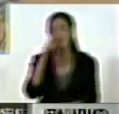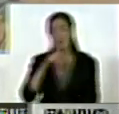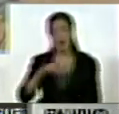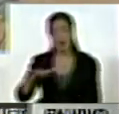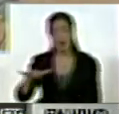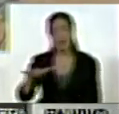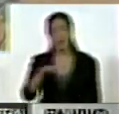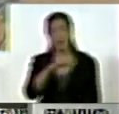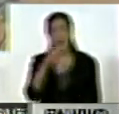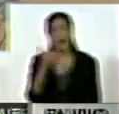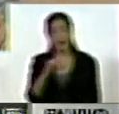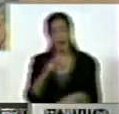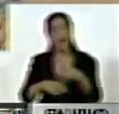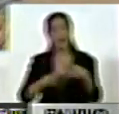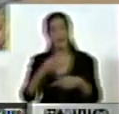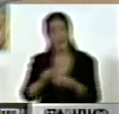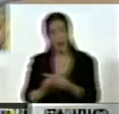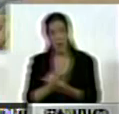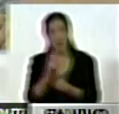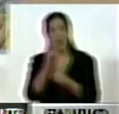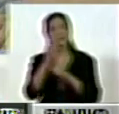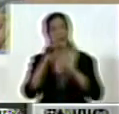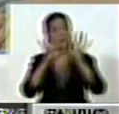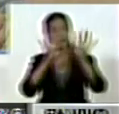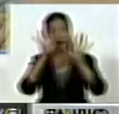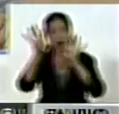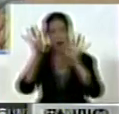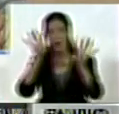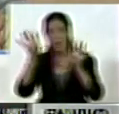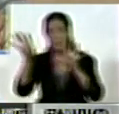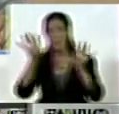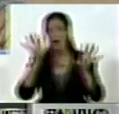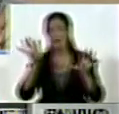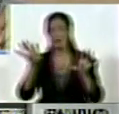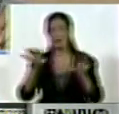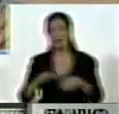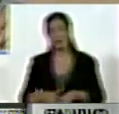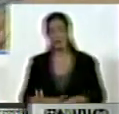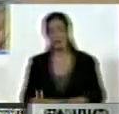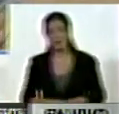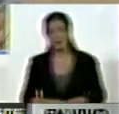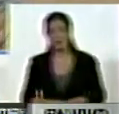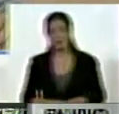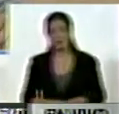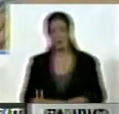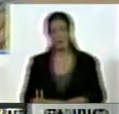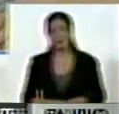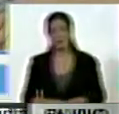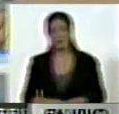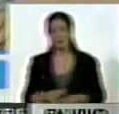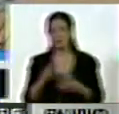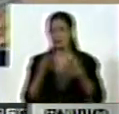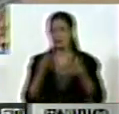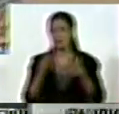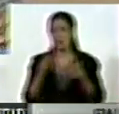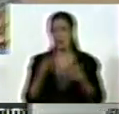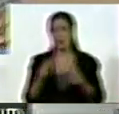pueblos, tienen consecuencias para los países, para la comunidad internacional. Tanta ligereza